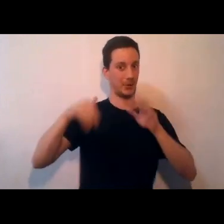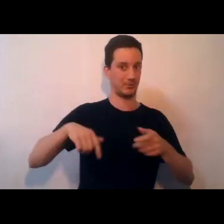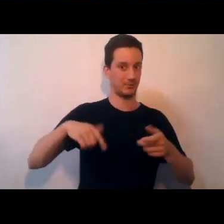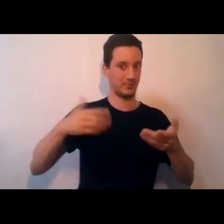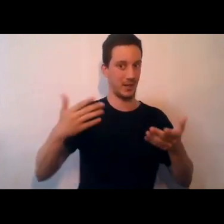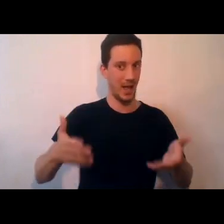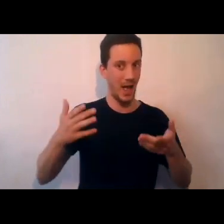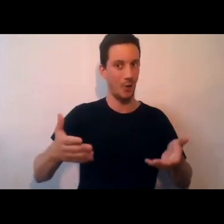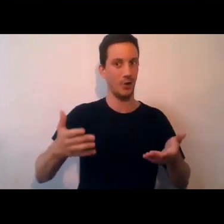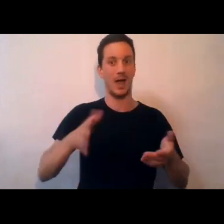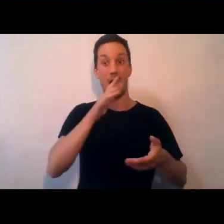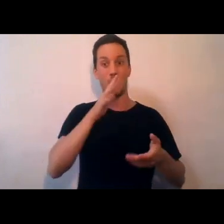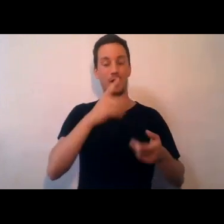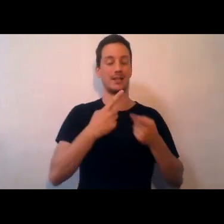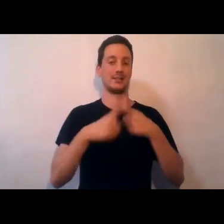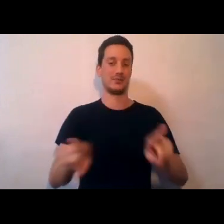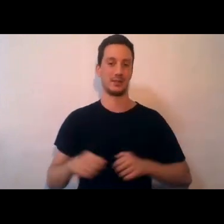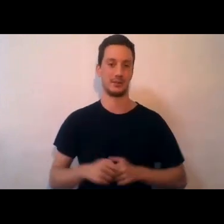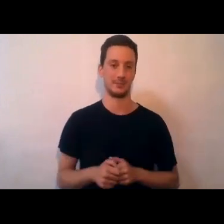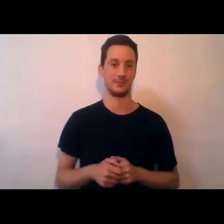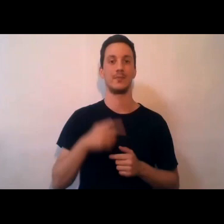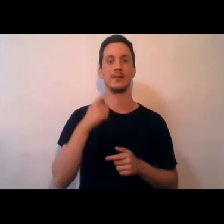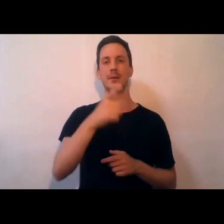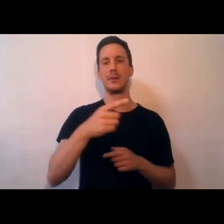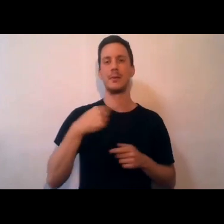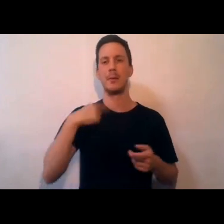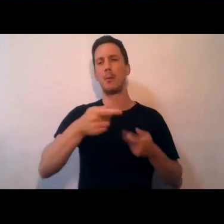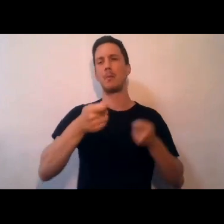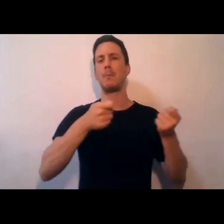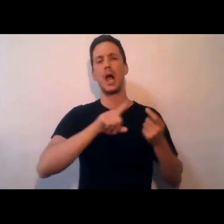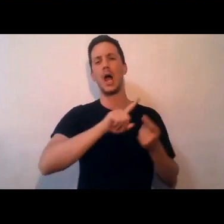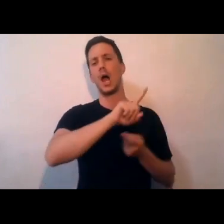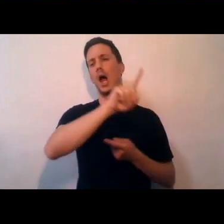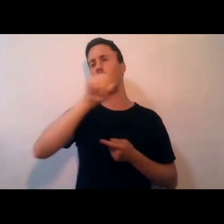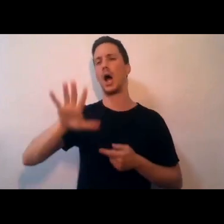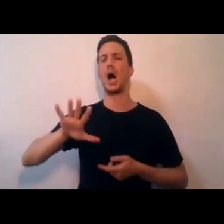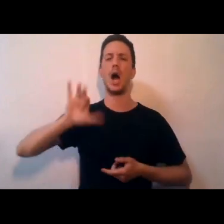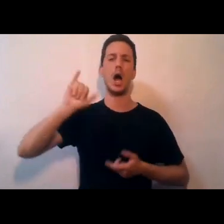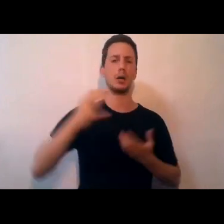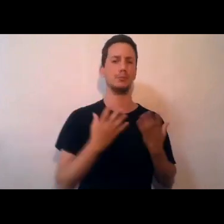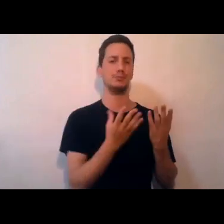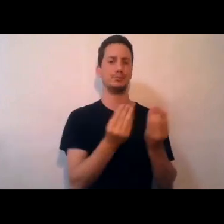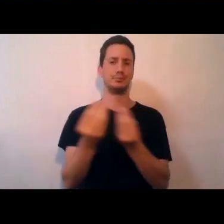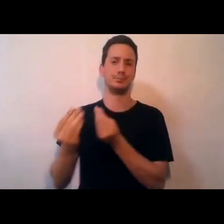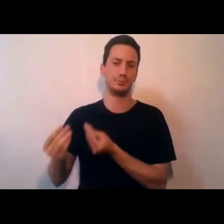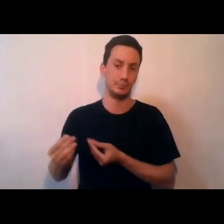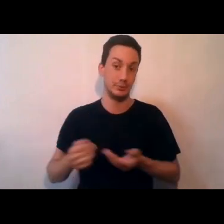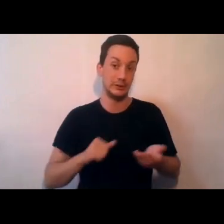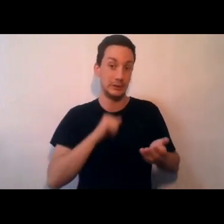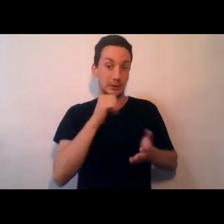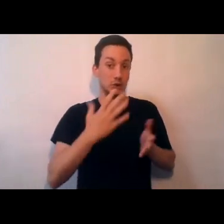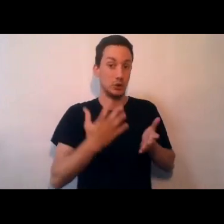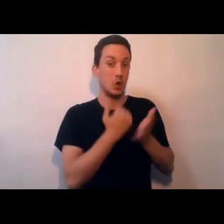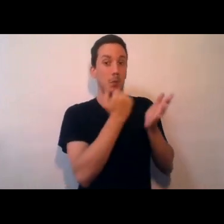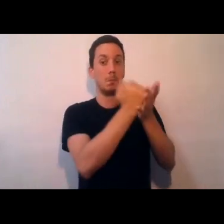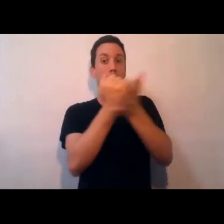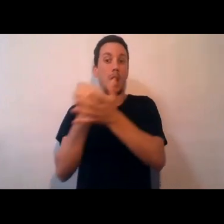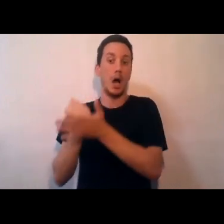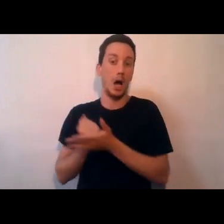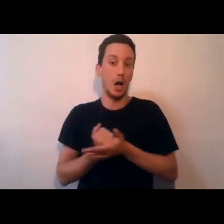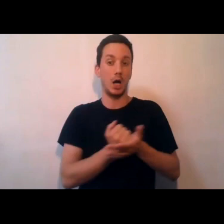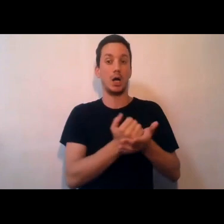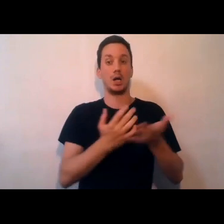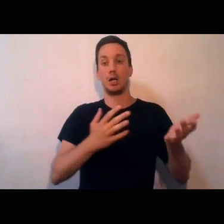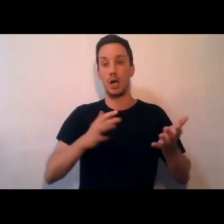Filtros minerales hay muchos en el mercado. Casi todas las marcas tienen su versión